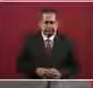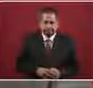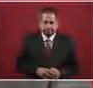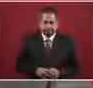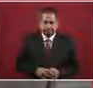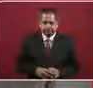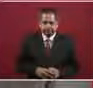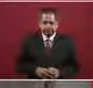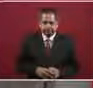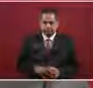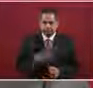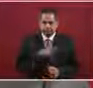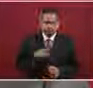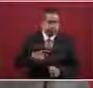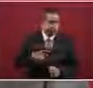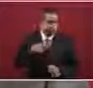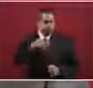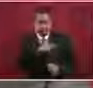que estos casos